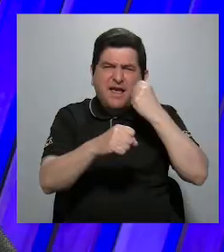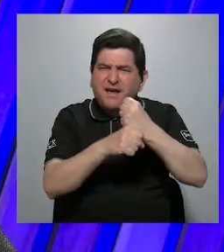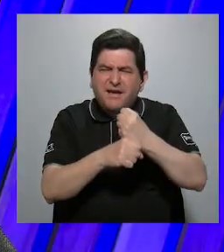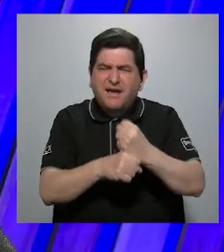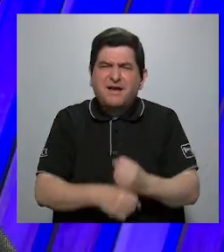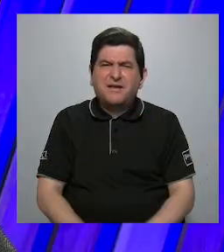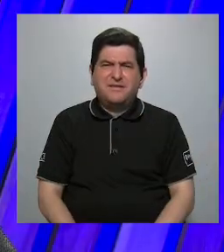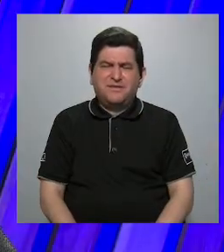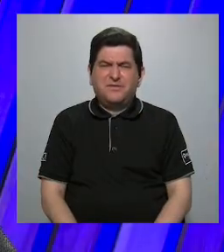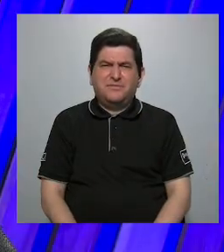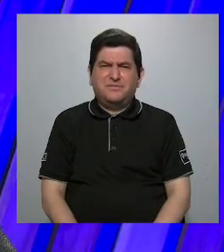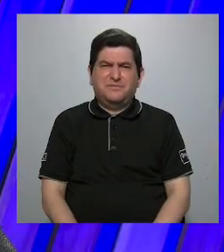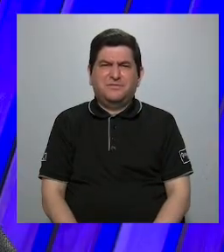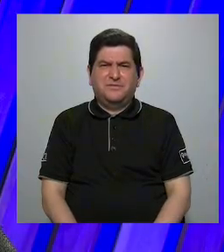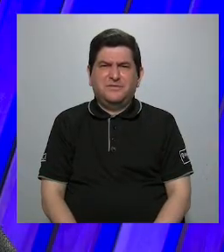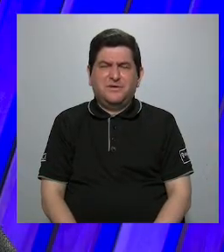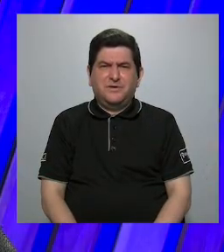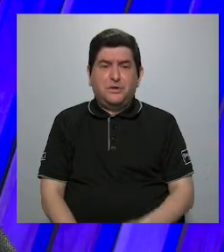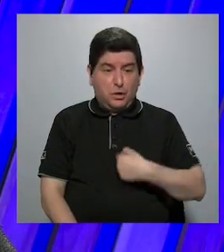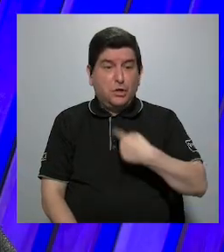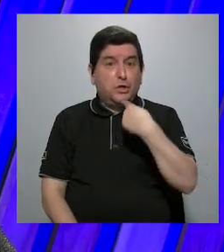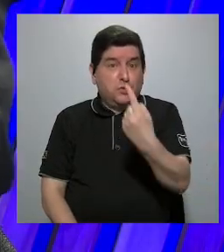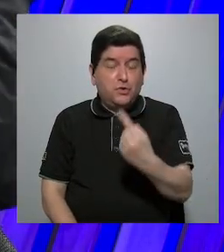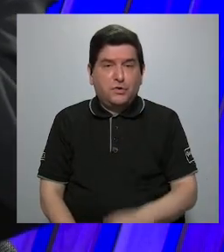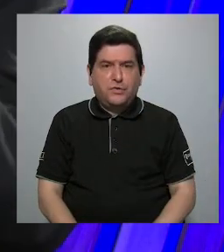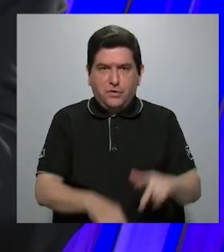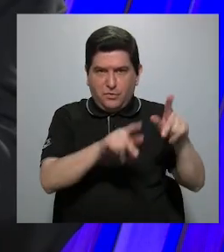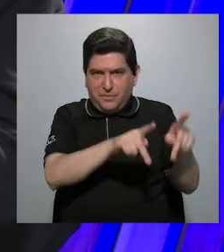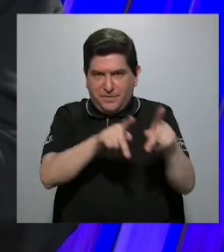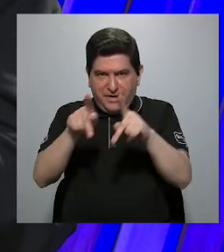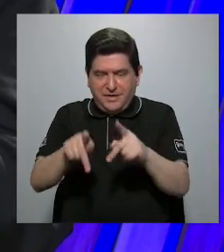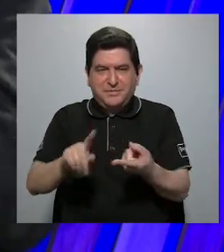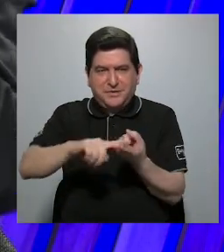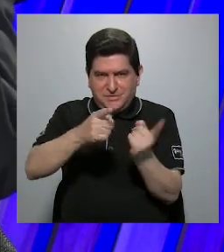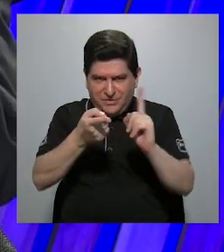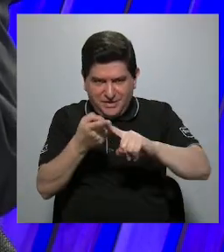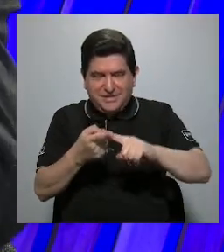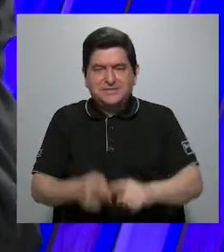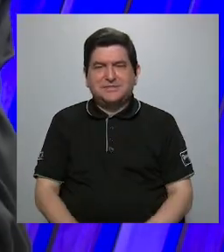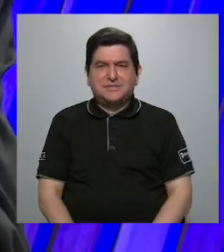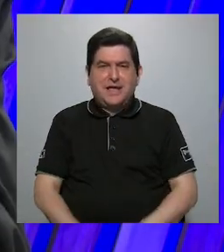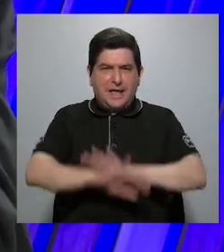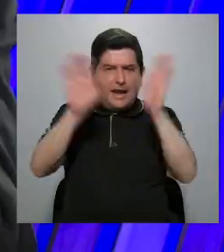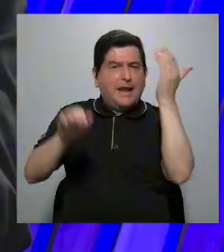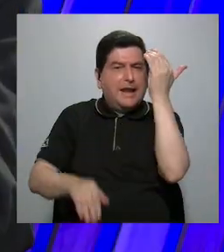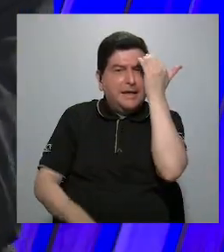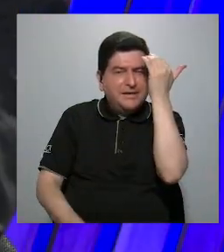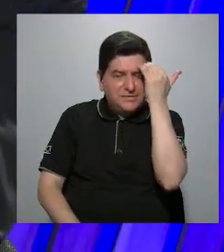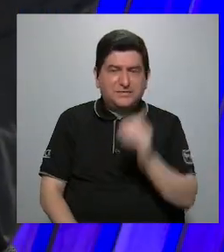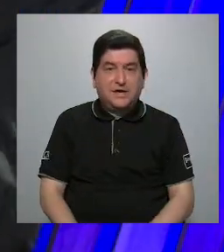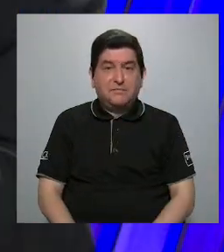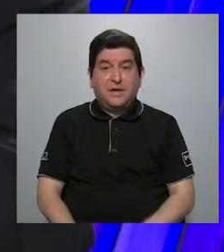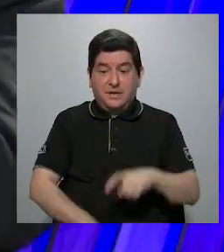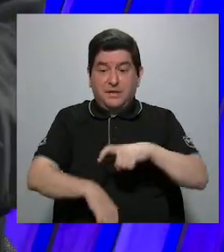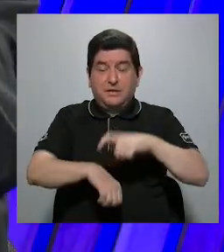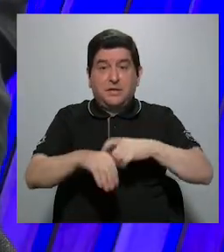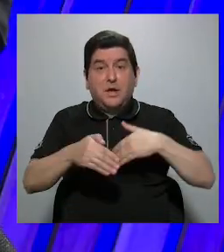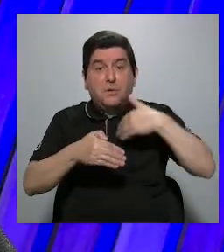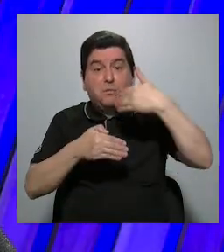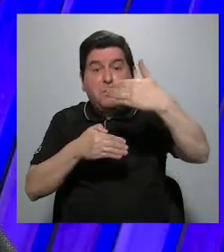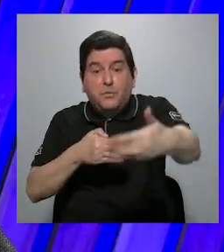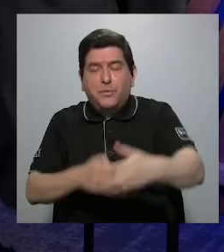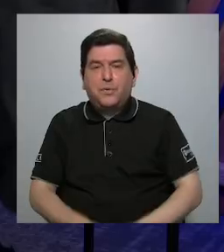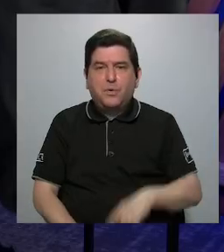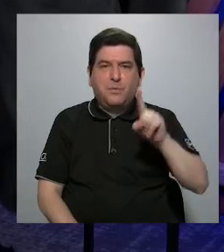fue? Y lo estoy diciendo para que las amigas y amigos tengan claro lo que ha llovido desde